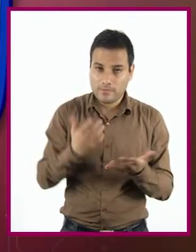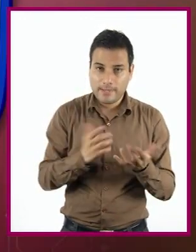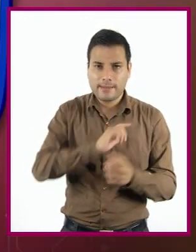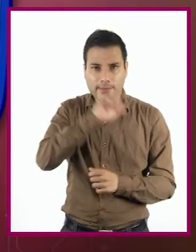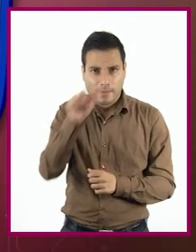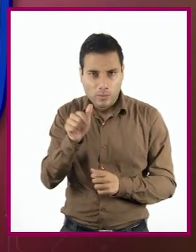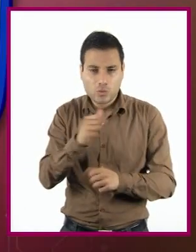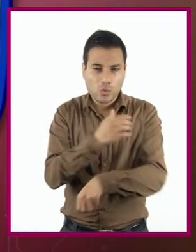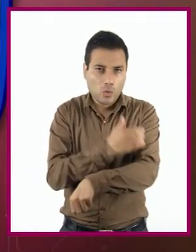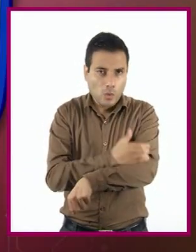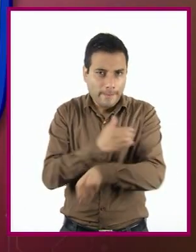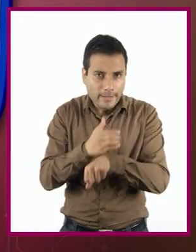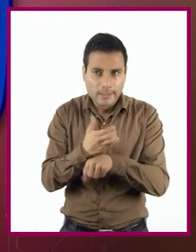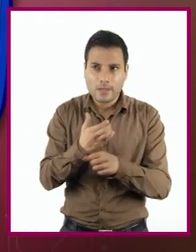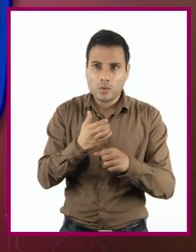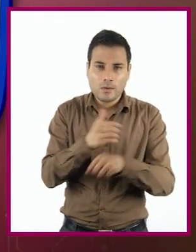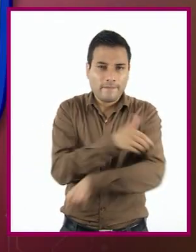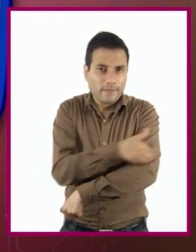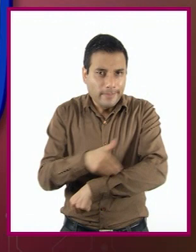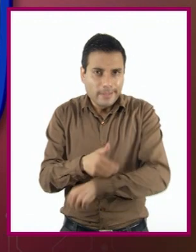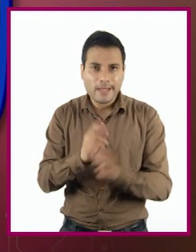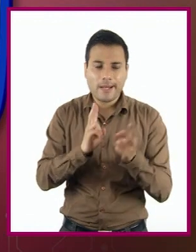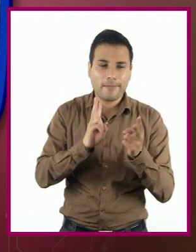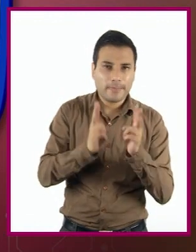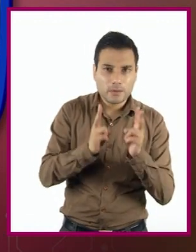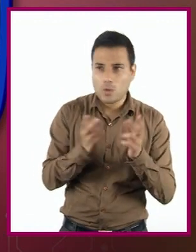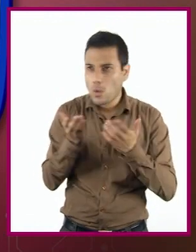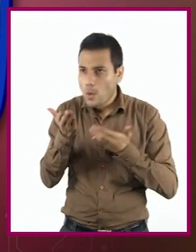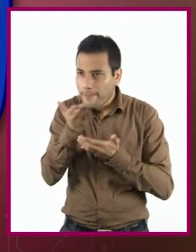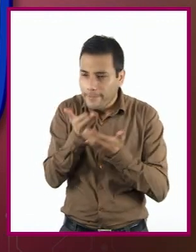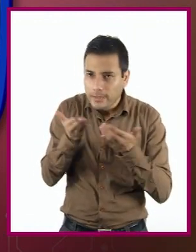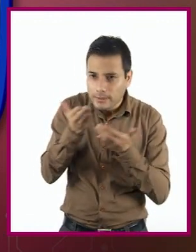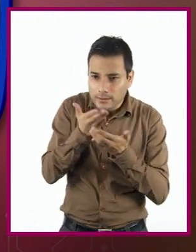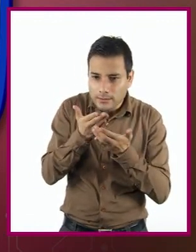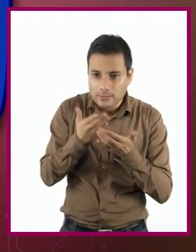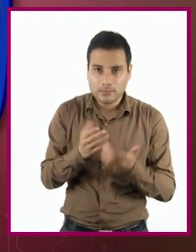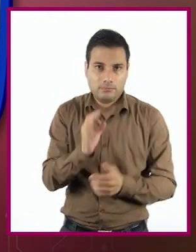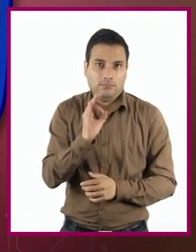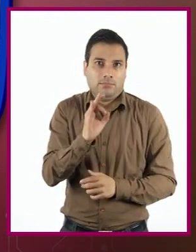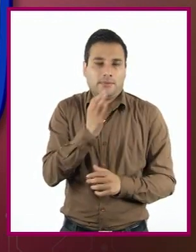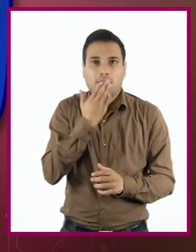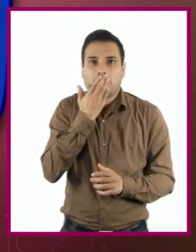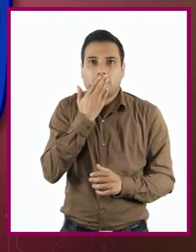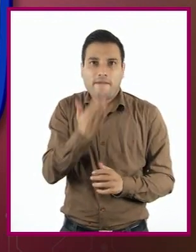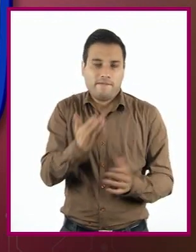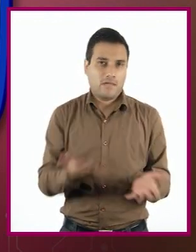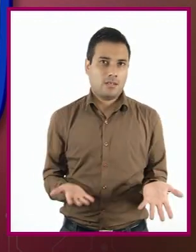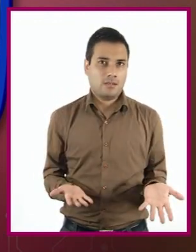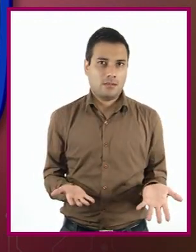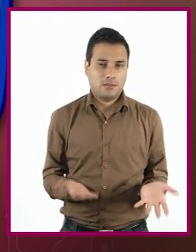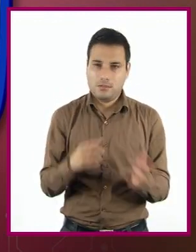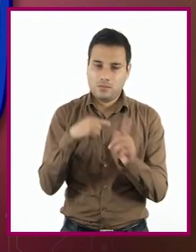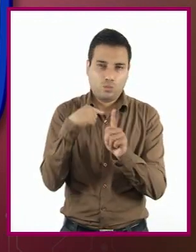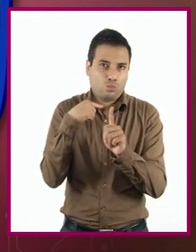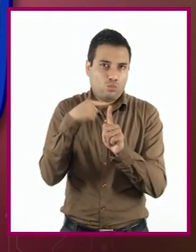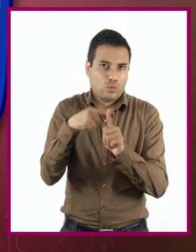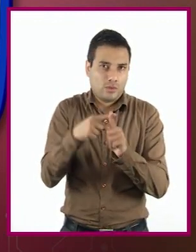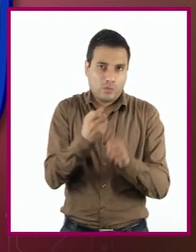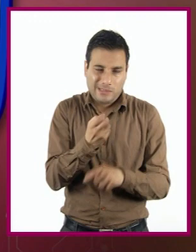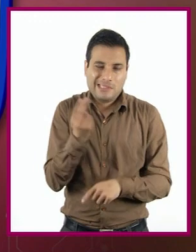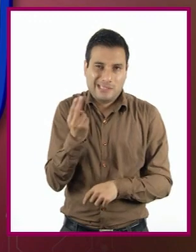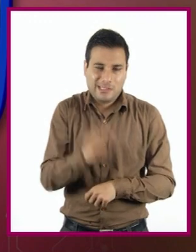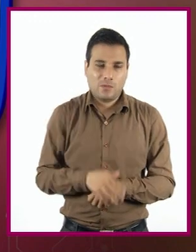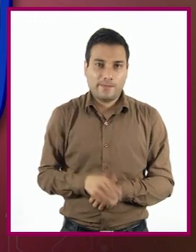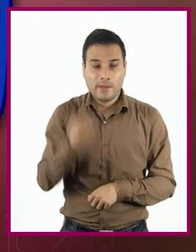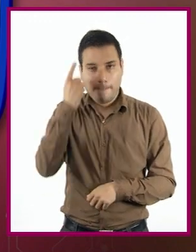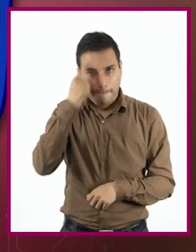información con compañeros, vecinos, amigos, familiares, estará haciendo una gran labor de divulgación que es muy necesaria